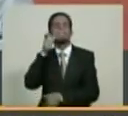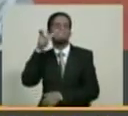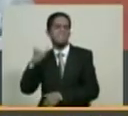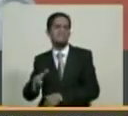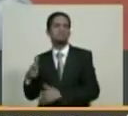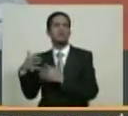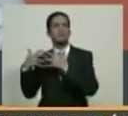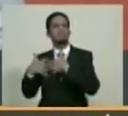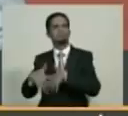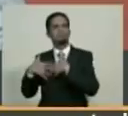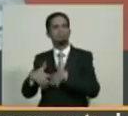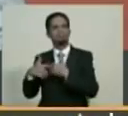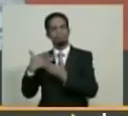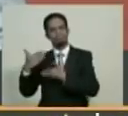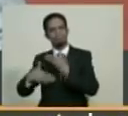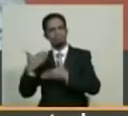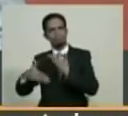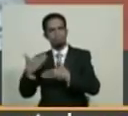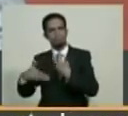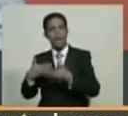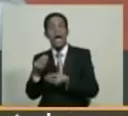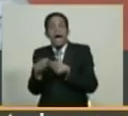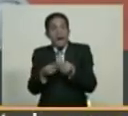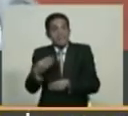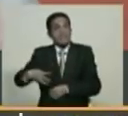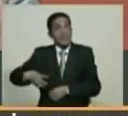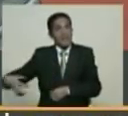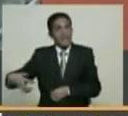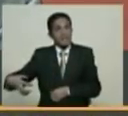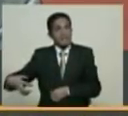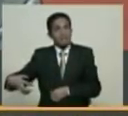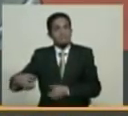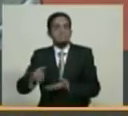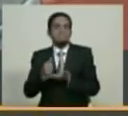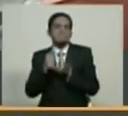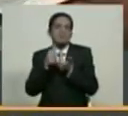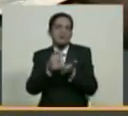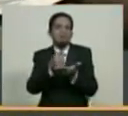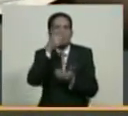grandes productores, a los grandes que generan riqueza en beneficio del pueblo.